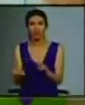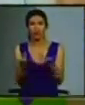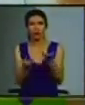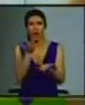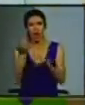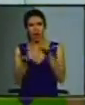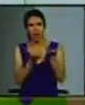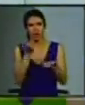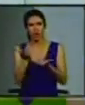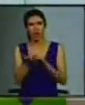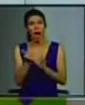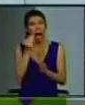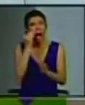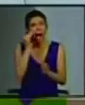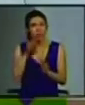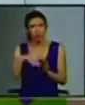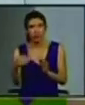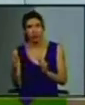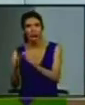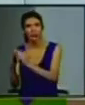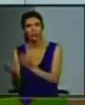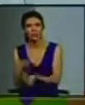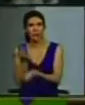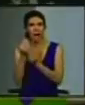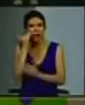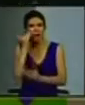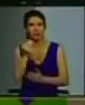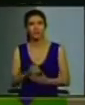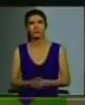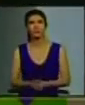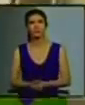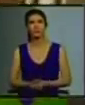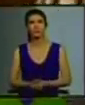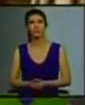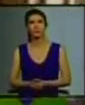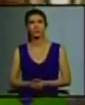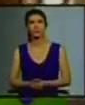llamas. El fuego estuvo a punto de incendiar las viviendas del lugar.